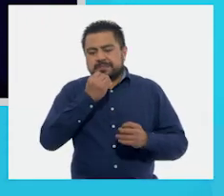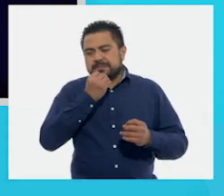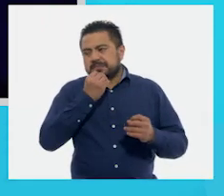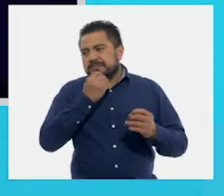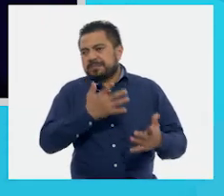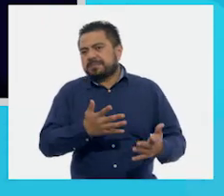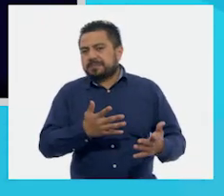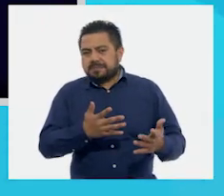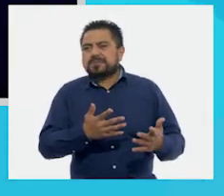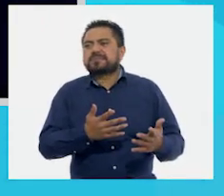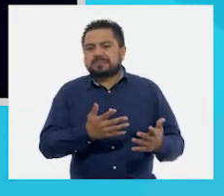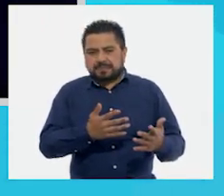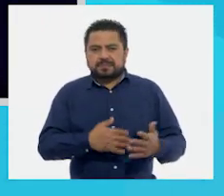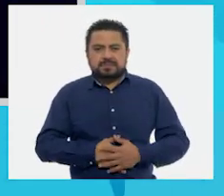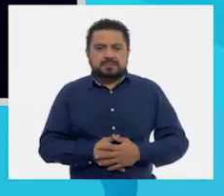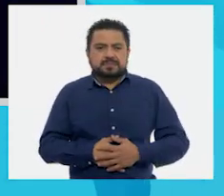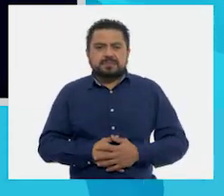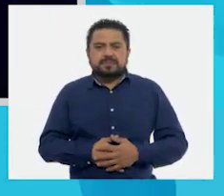¡Excelente!